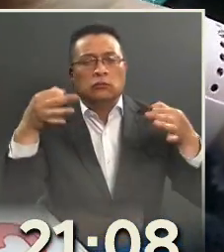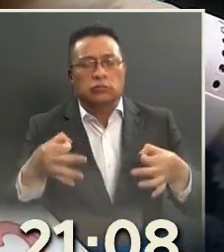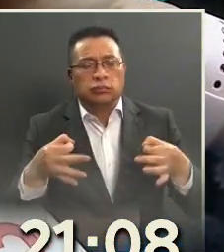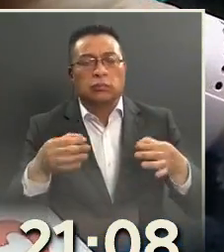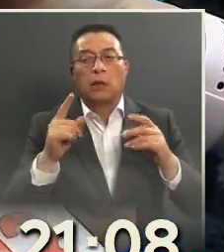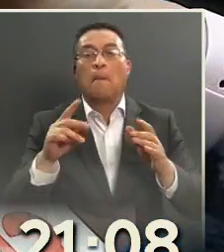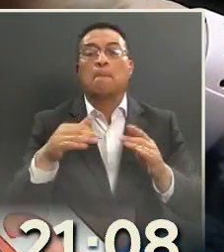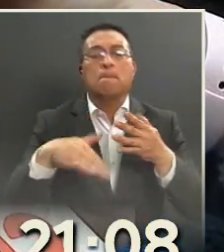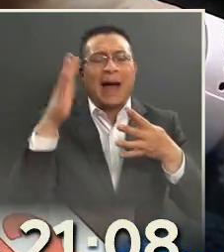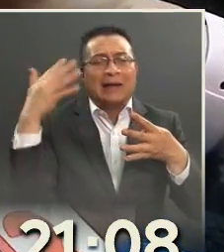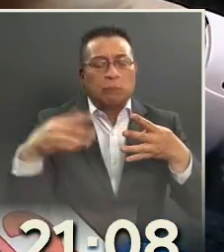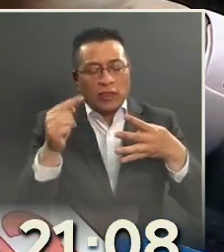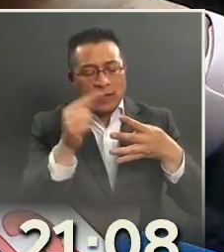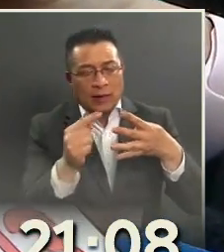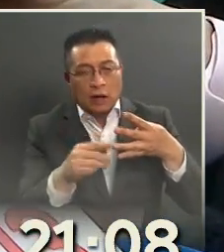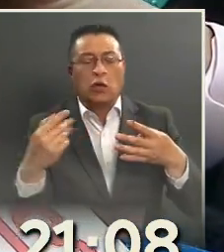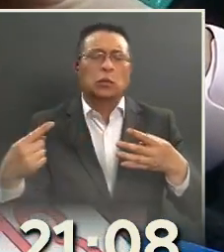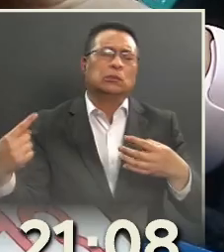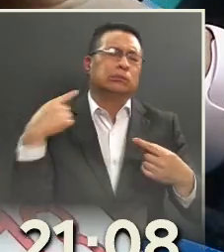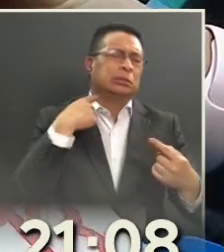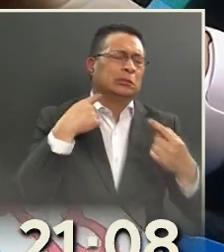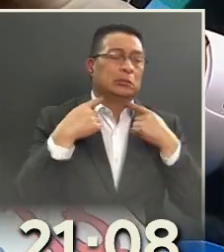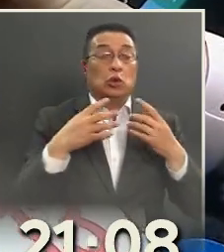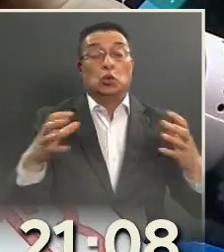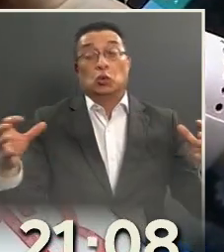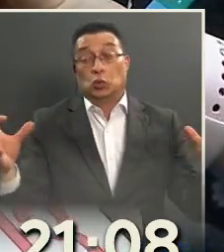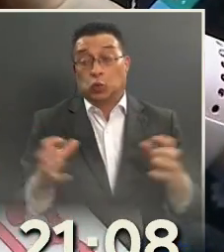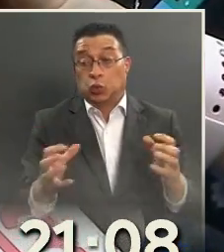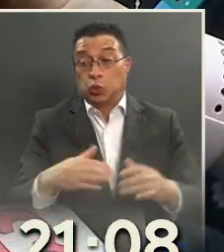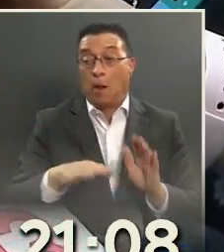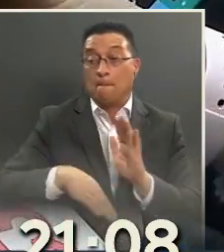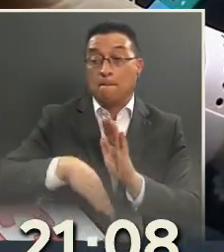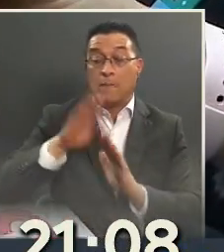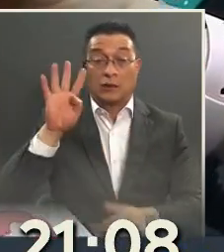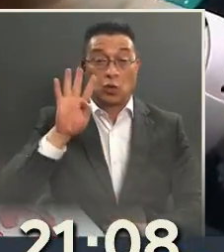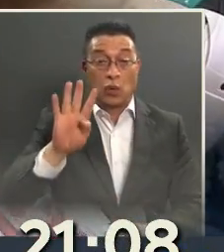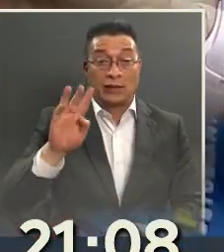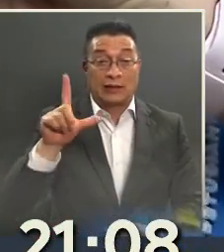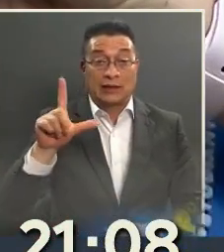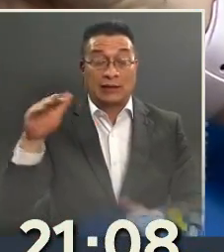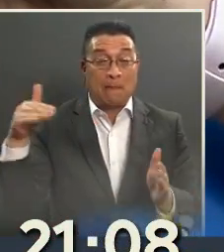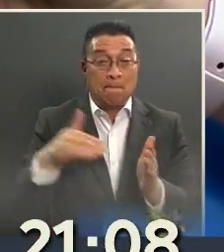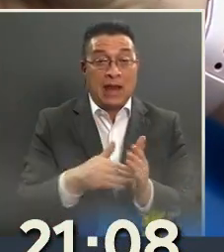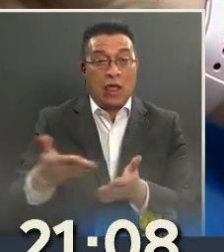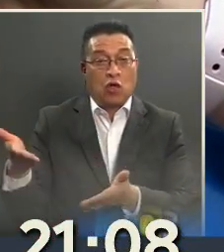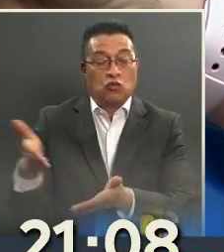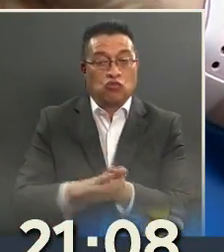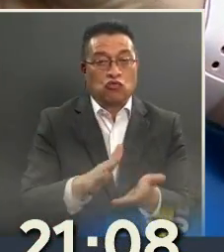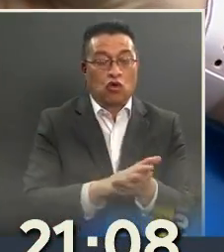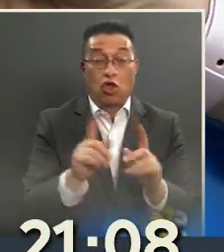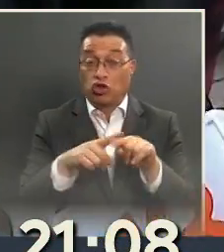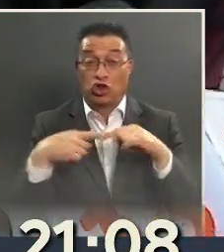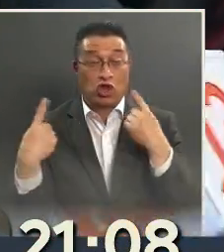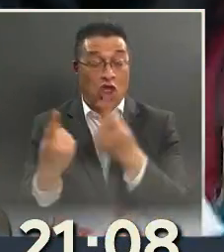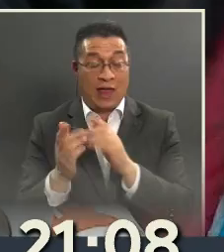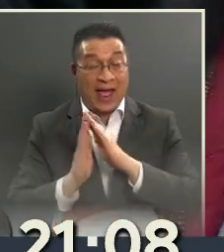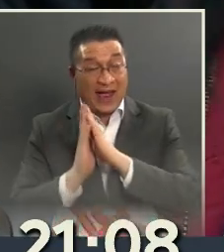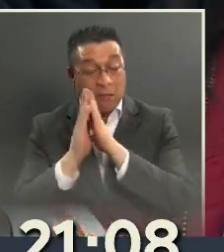prioridades. Una ola que nos ha golpeado tan duramente. Tenemos más de 47.000 fallecidos. Todas las camas hoy día son